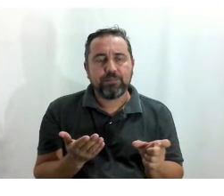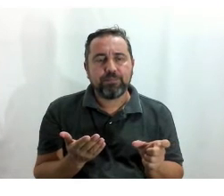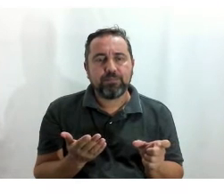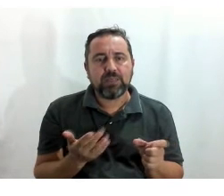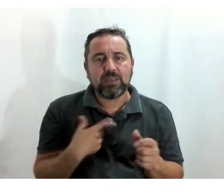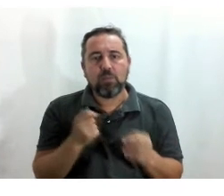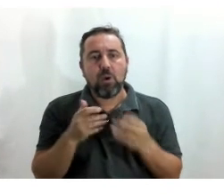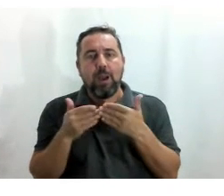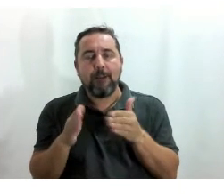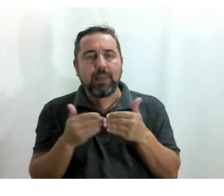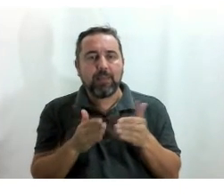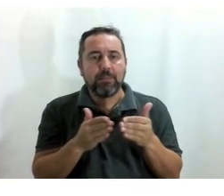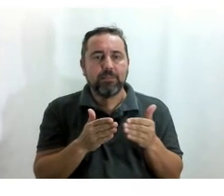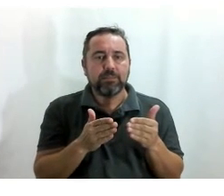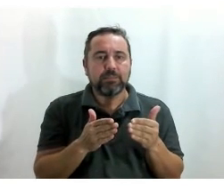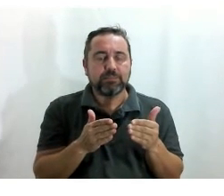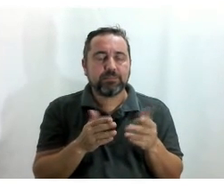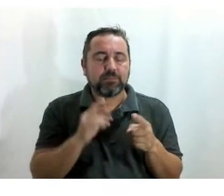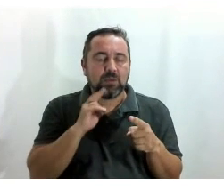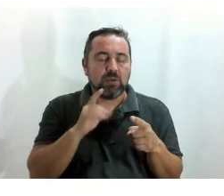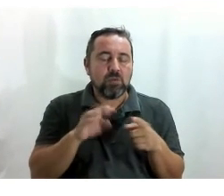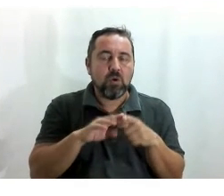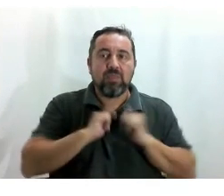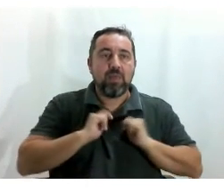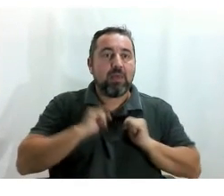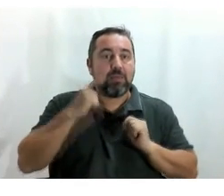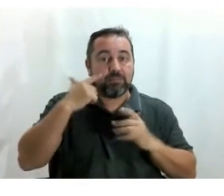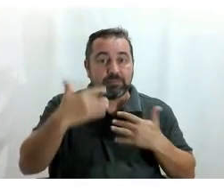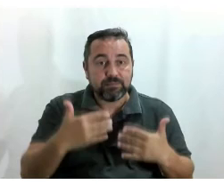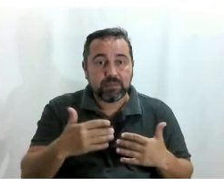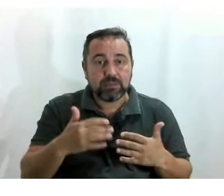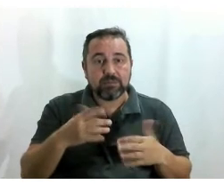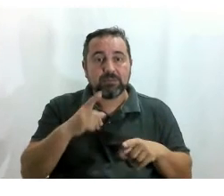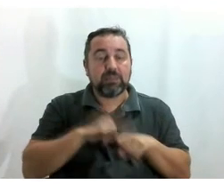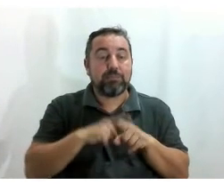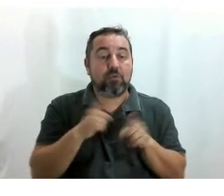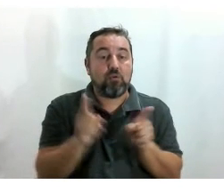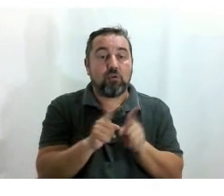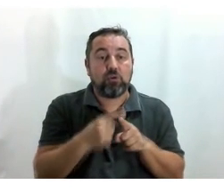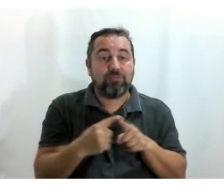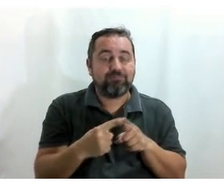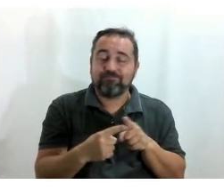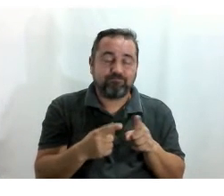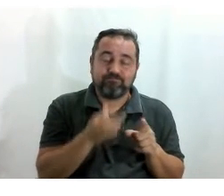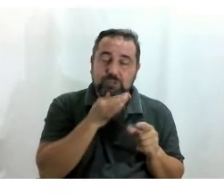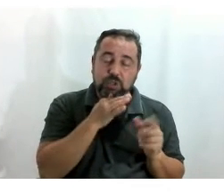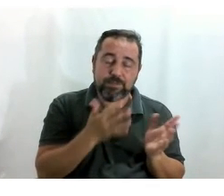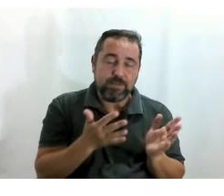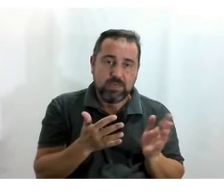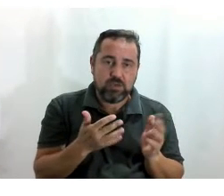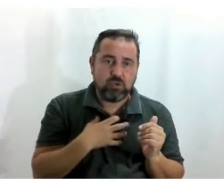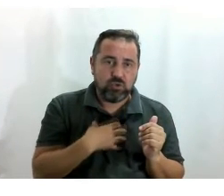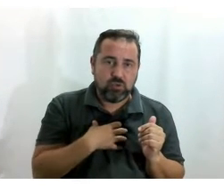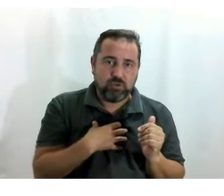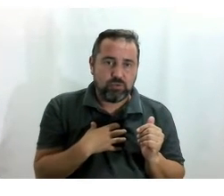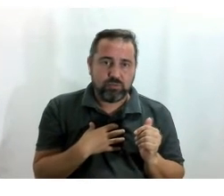abren expectativas que en el medio plazo quizá todavía no van a poder